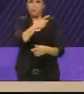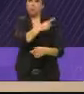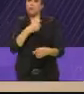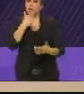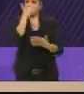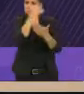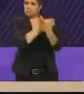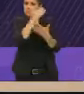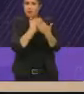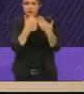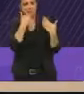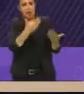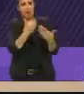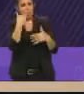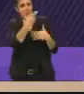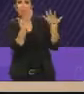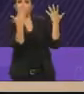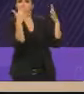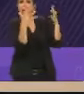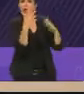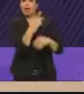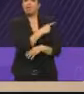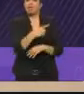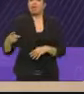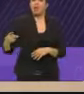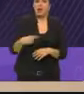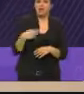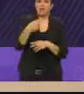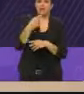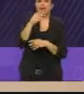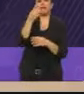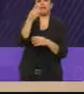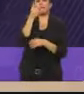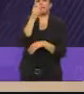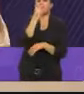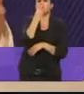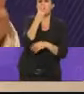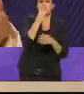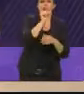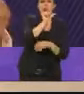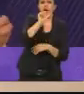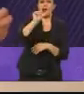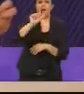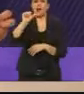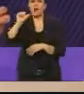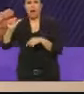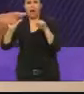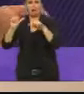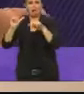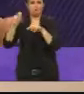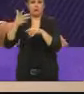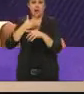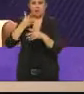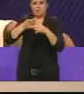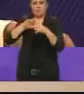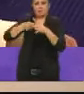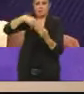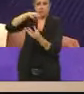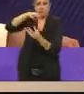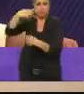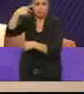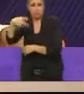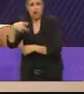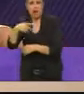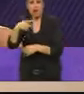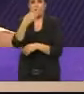ciudad con un manejo de deuda que le llaman triple A y hay una fórmula muy importante de los gobiernos de la